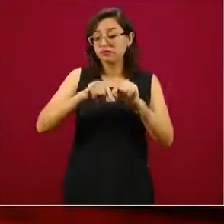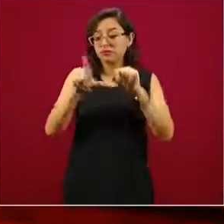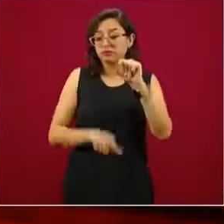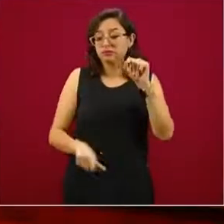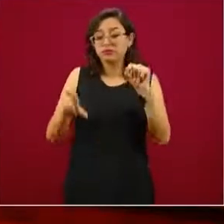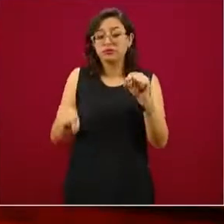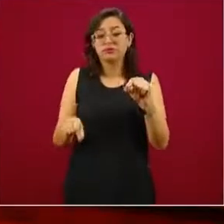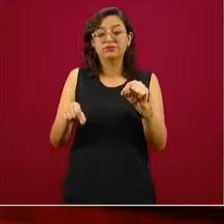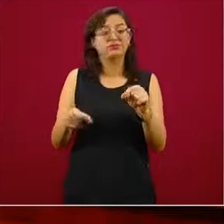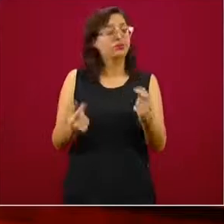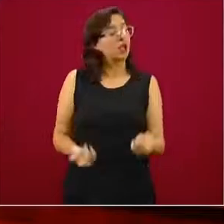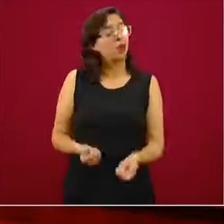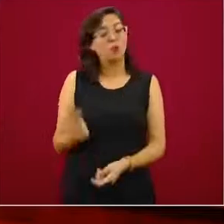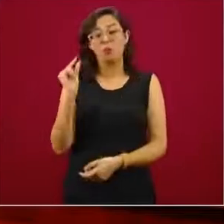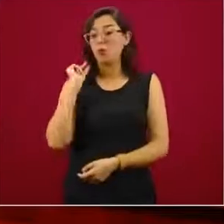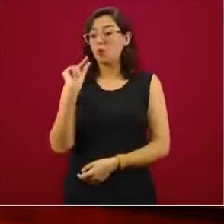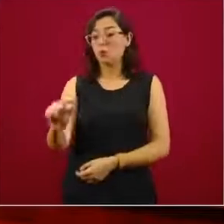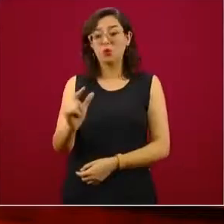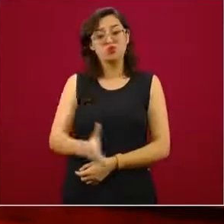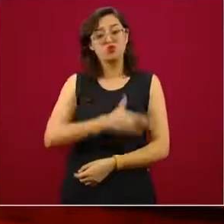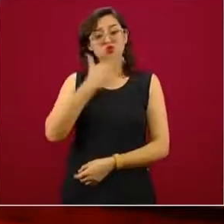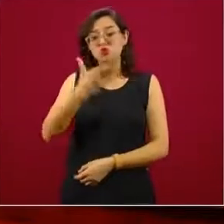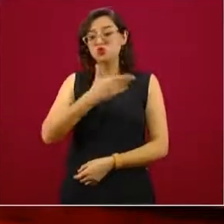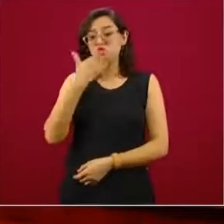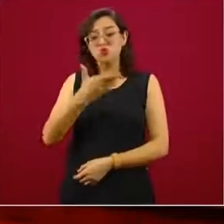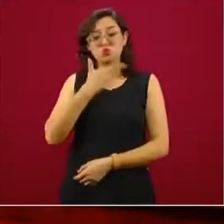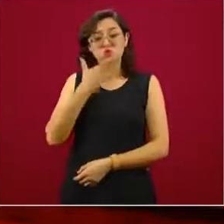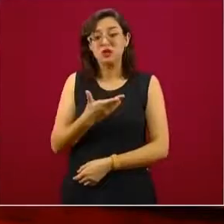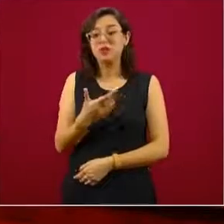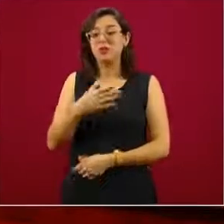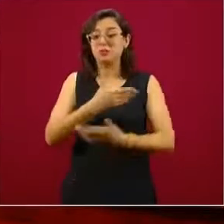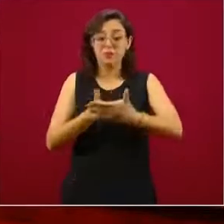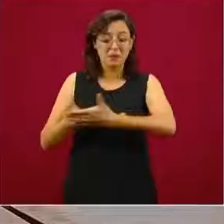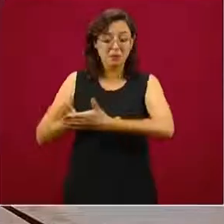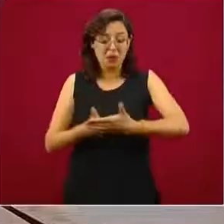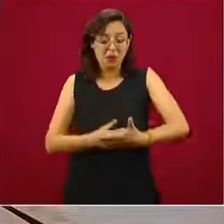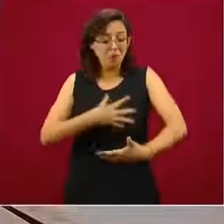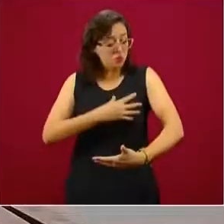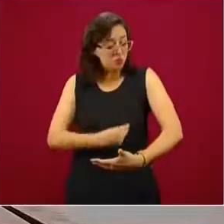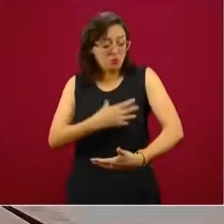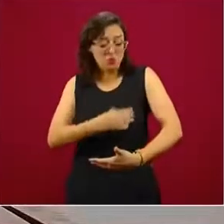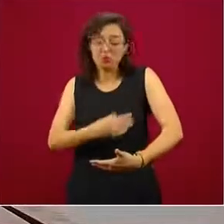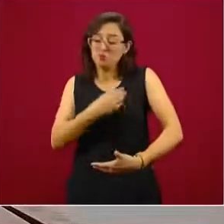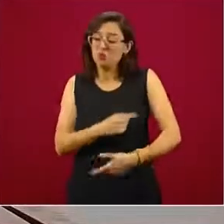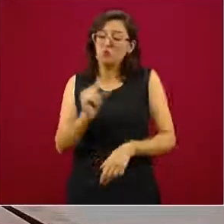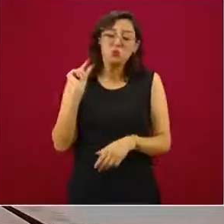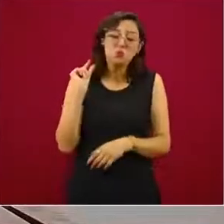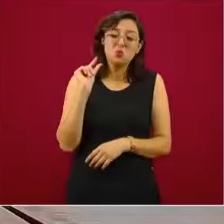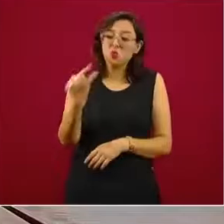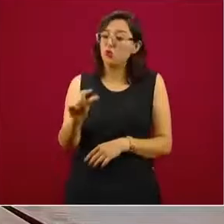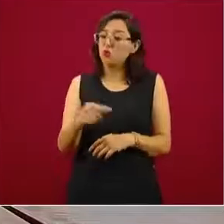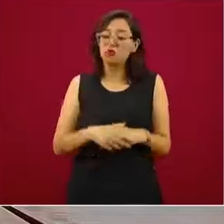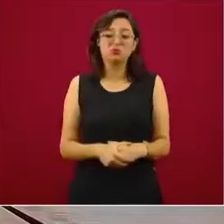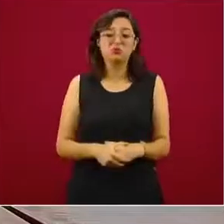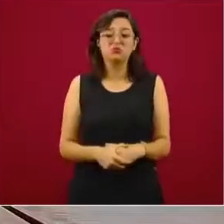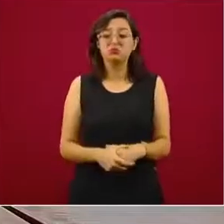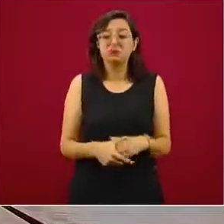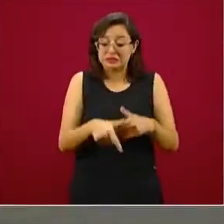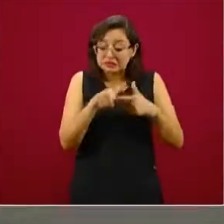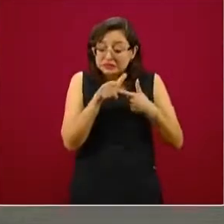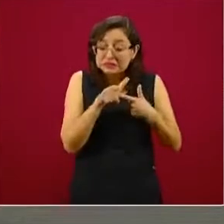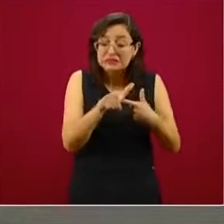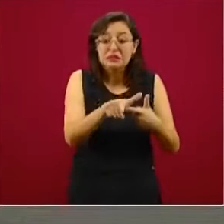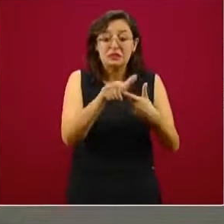una de las más bajas porcentajes de inicio de lactancia materna y peor aún de sostenimiento de la lactancia